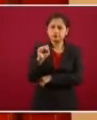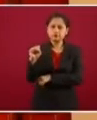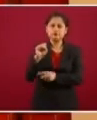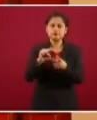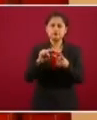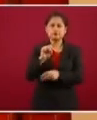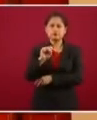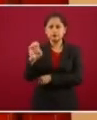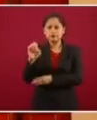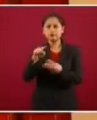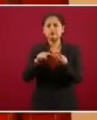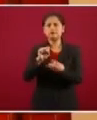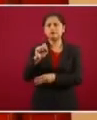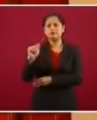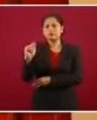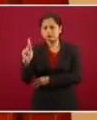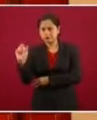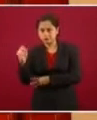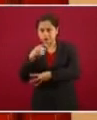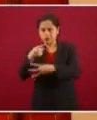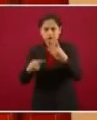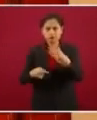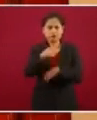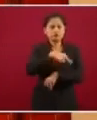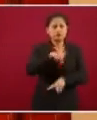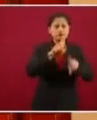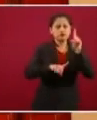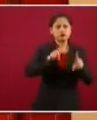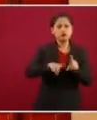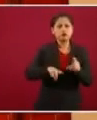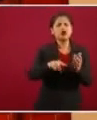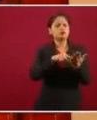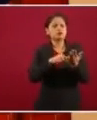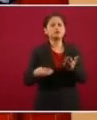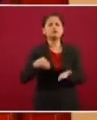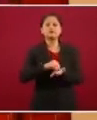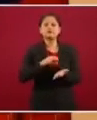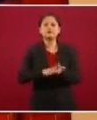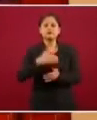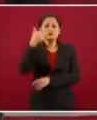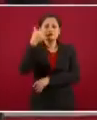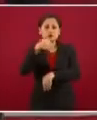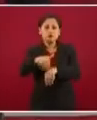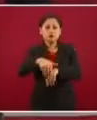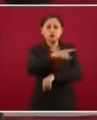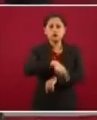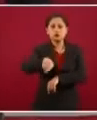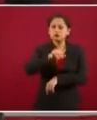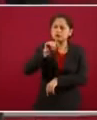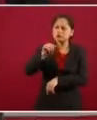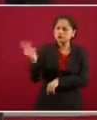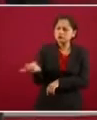Entonces pondremos a disposición un número telefónico en cuanto esto se convierta en un acto de autoridad al ser publicado en el Diario